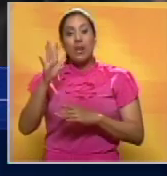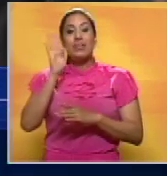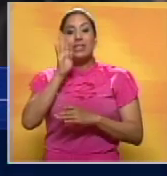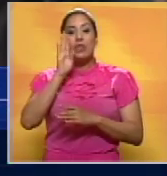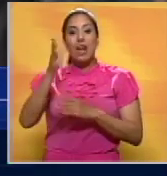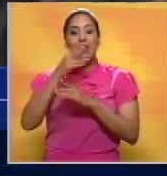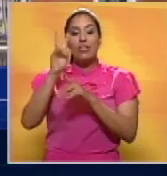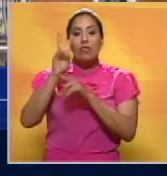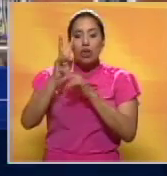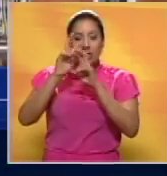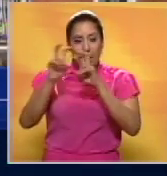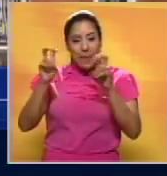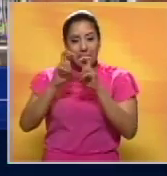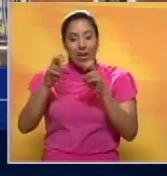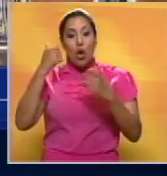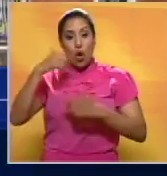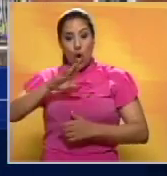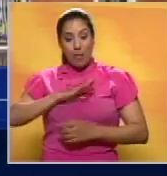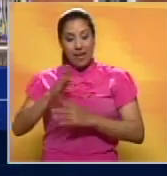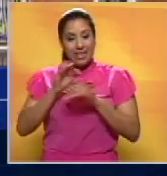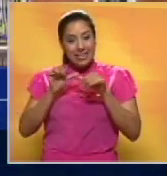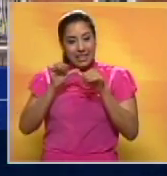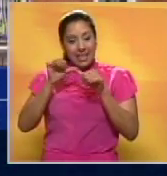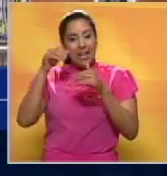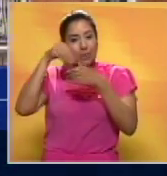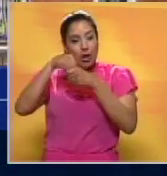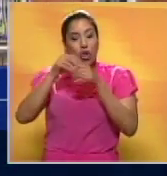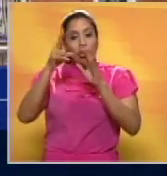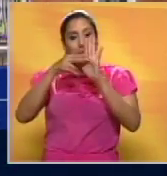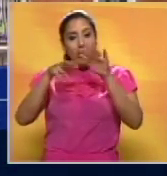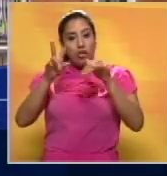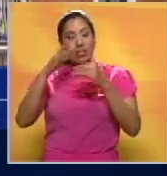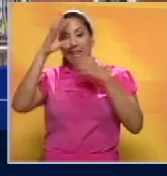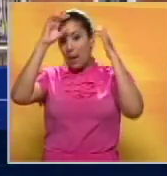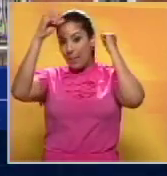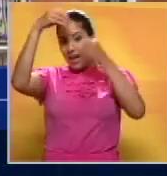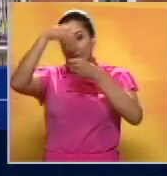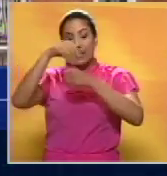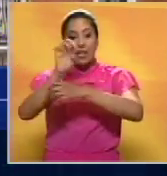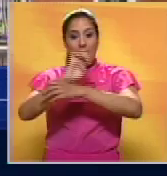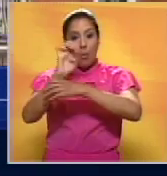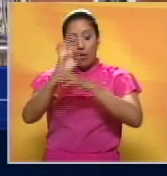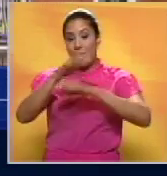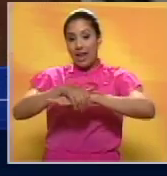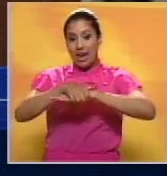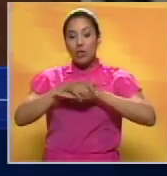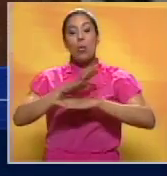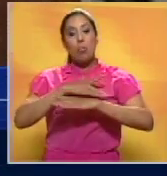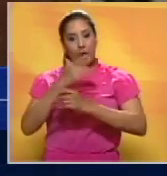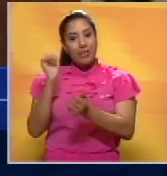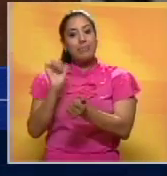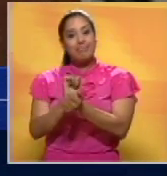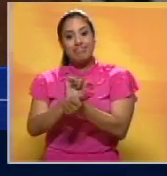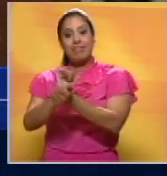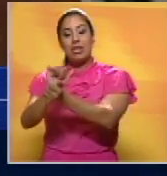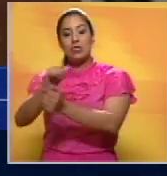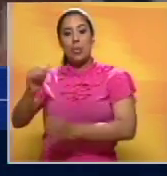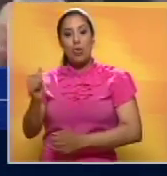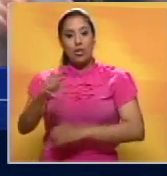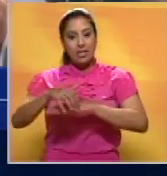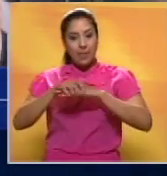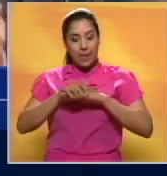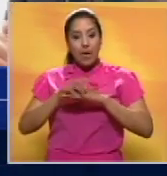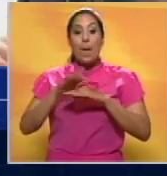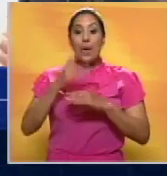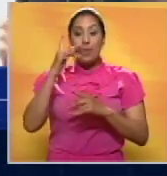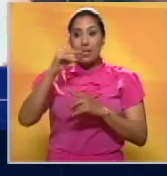presunto delito de violación. Assange, quien permanece desde 2012 en la Embajada de Ecuador en Inglaterra, podría ser detenido por la policía